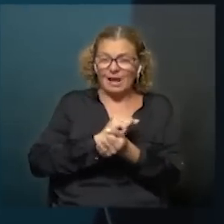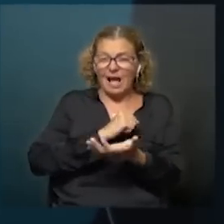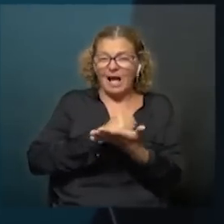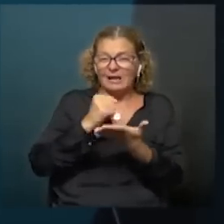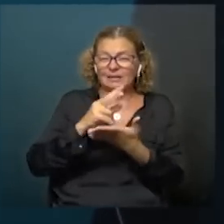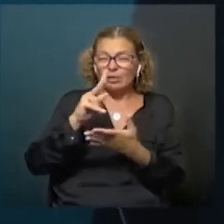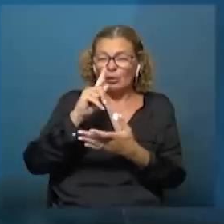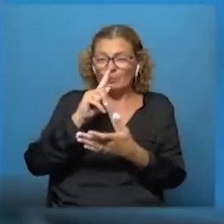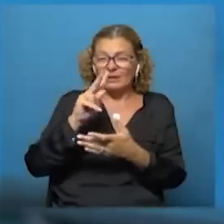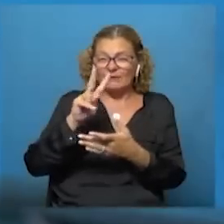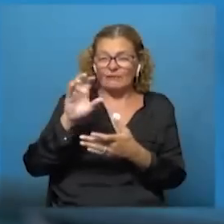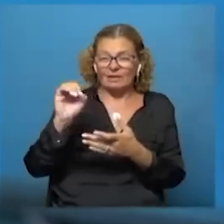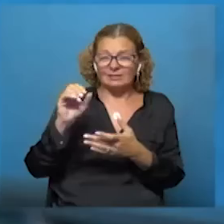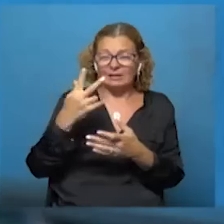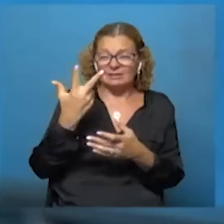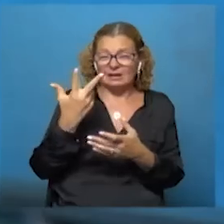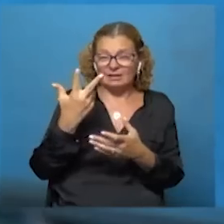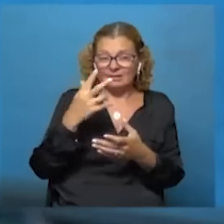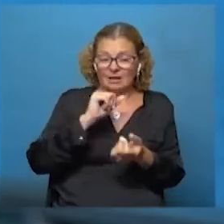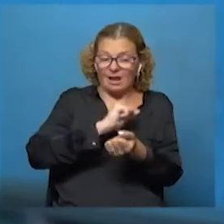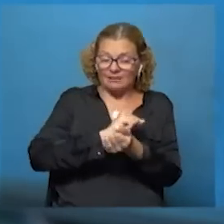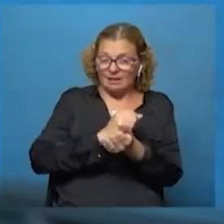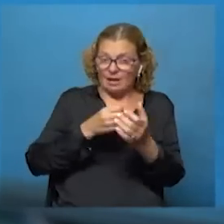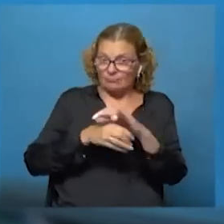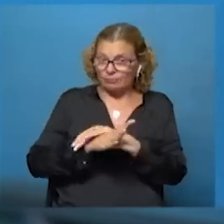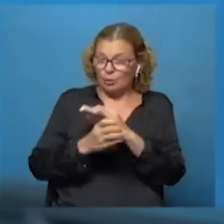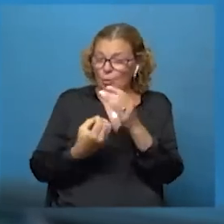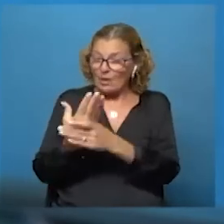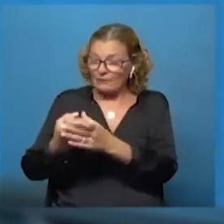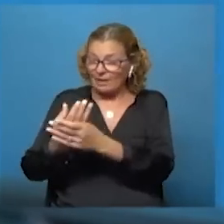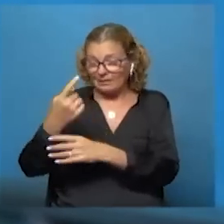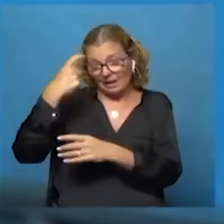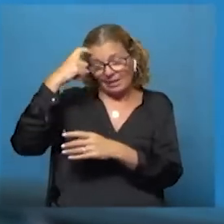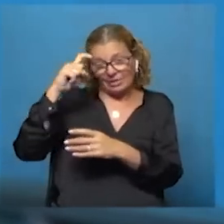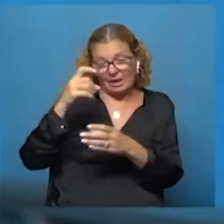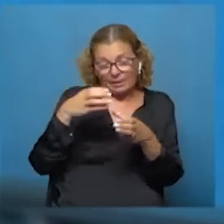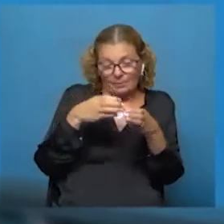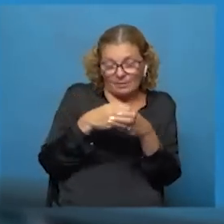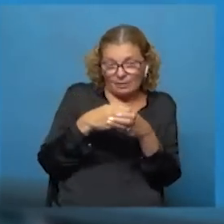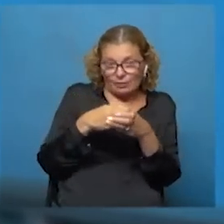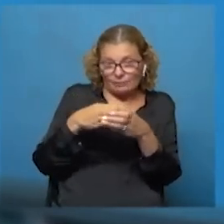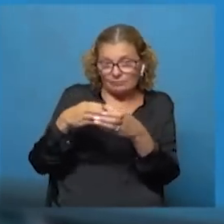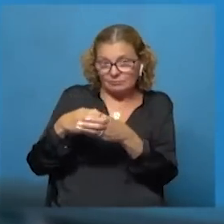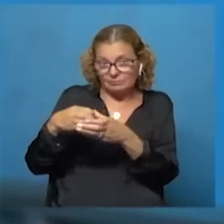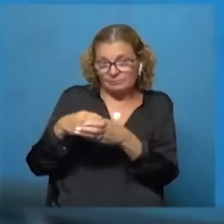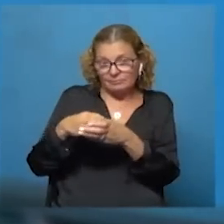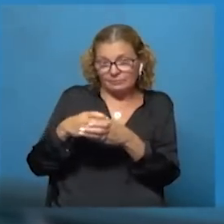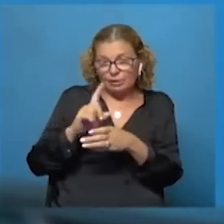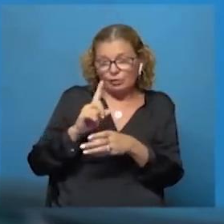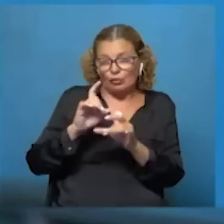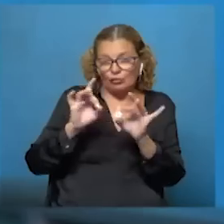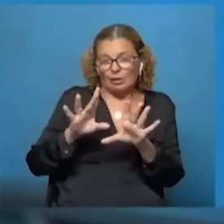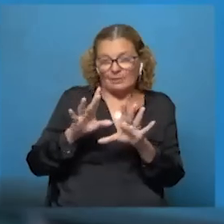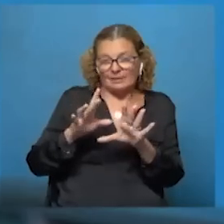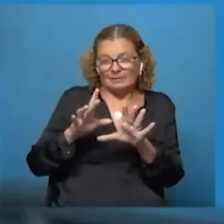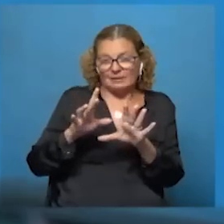2020 si vas a hacer tres cárceles nuevas La idea es que sean microcárceles y que tengan no solo